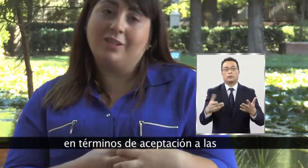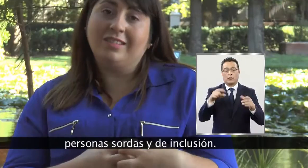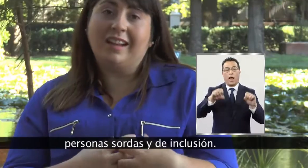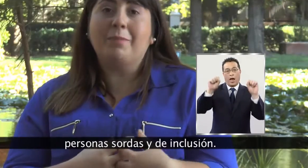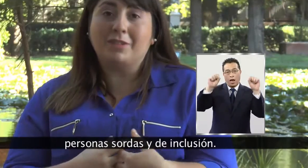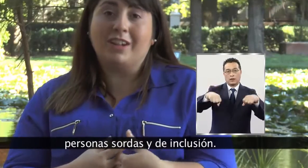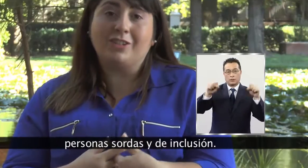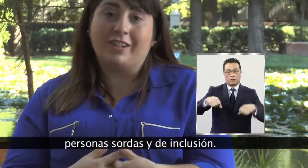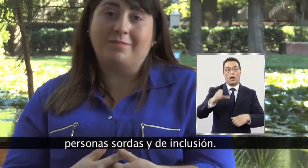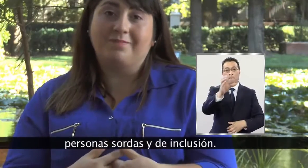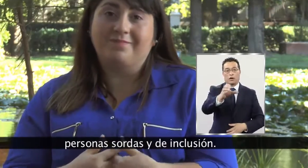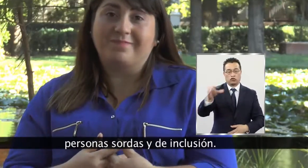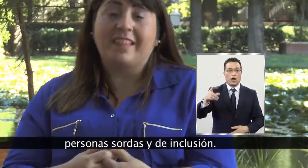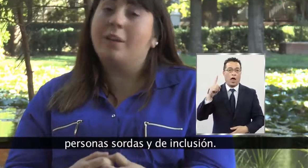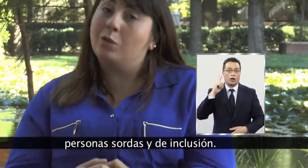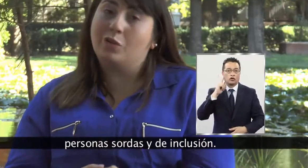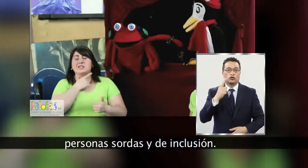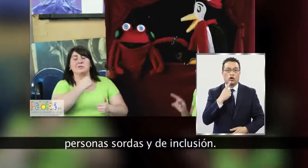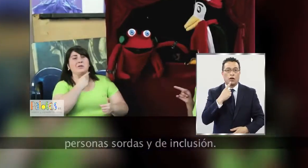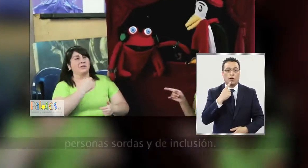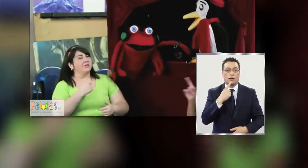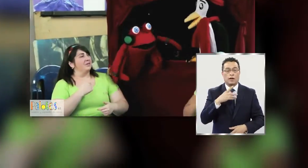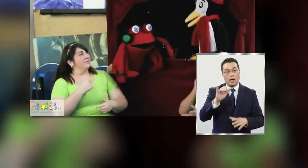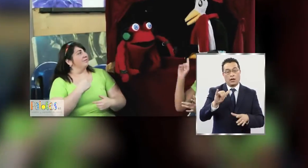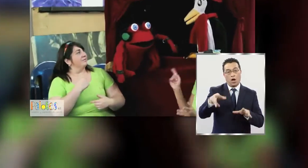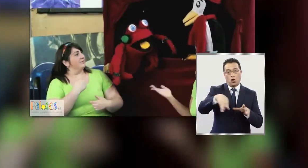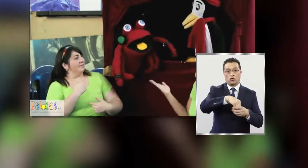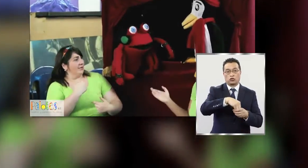aceptación a las personas sordas y de inclusión.